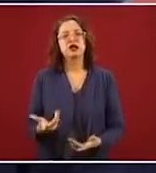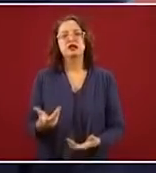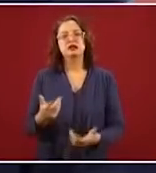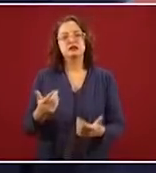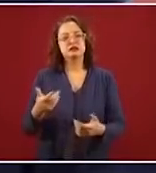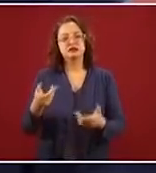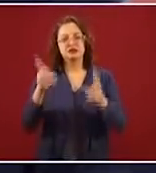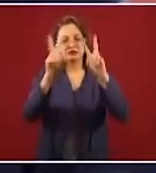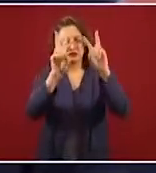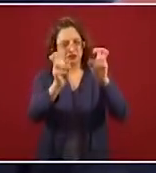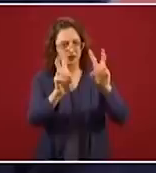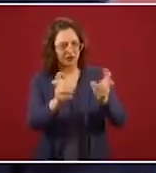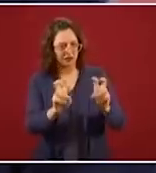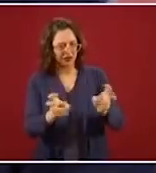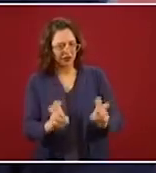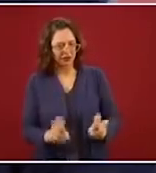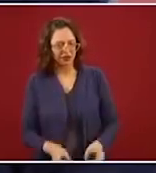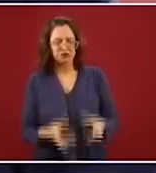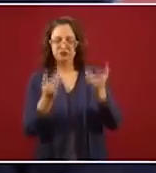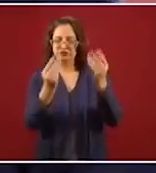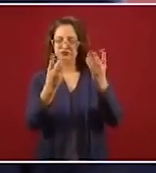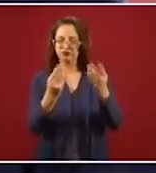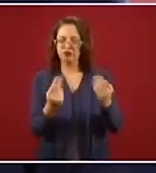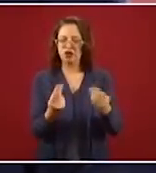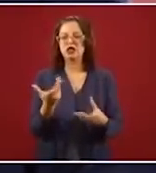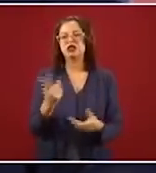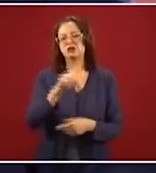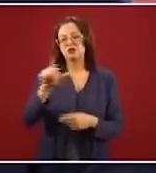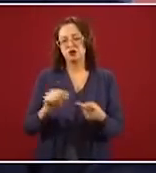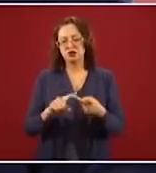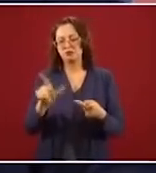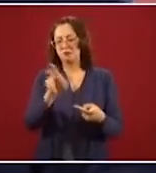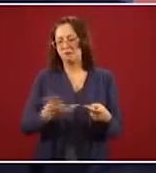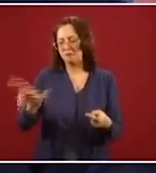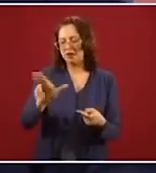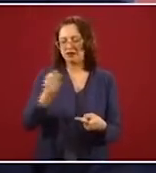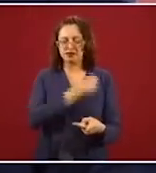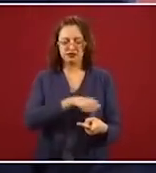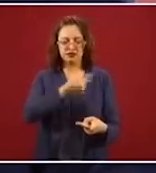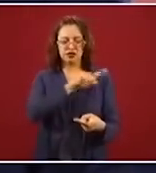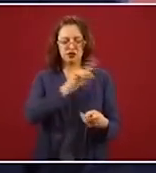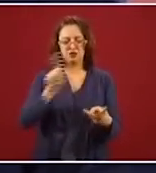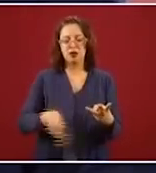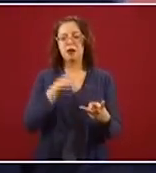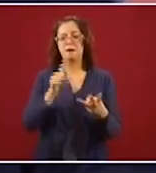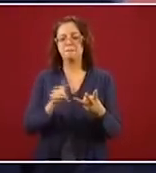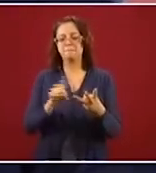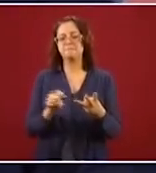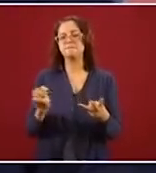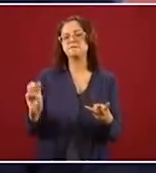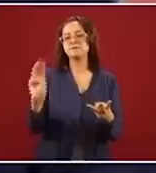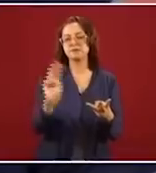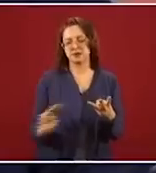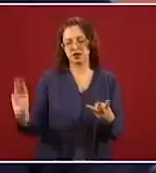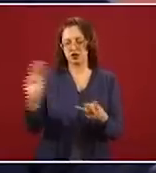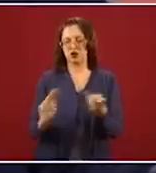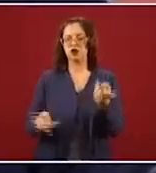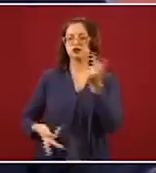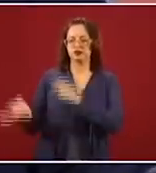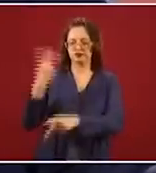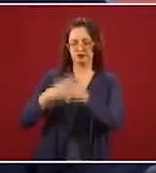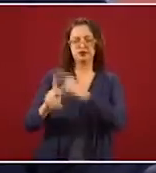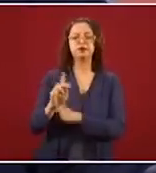en los precios y otros temas. El martes tenemos lo de la salud, el miércoles viene, porque tenemos